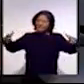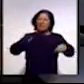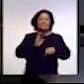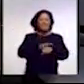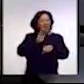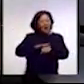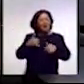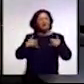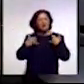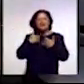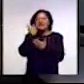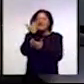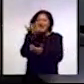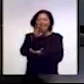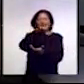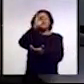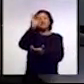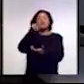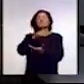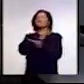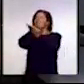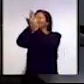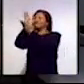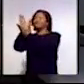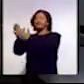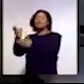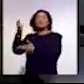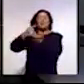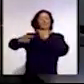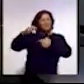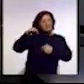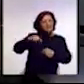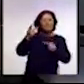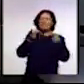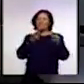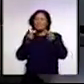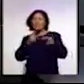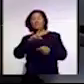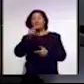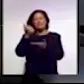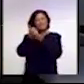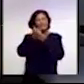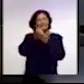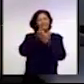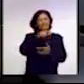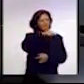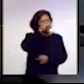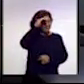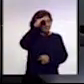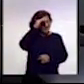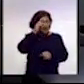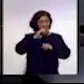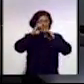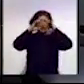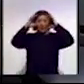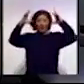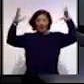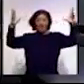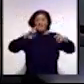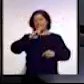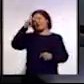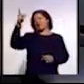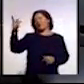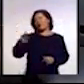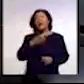decidan ir a prepararse y regresen a ayudarnos a tener una realidad cada vez mejor pero ya desde ahora mismo nos